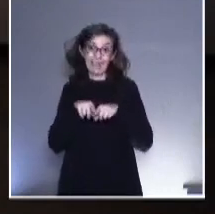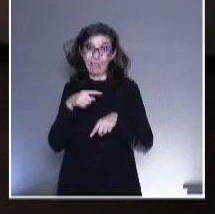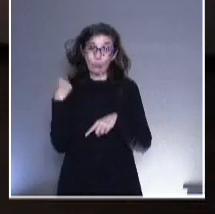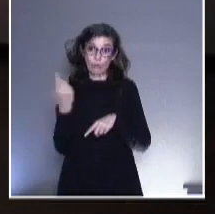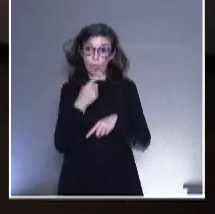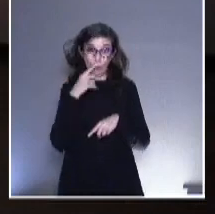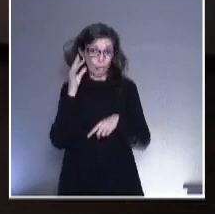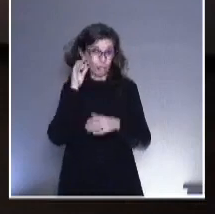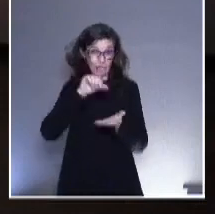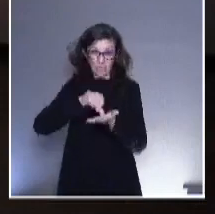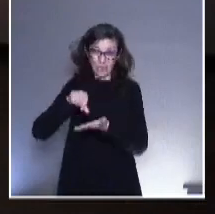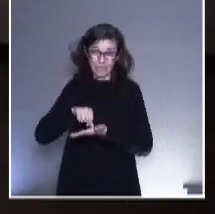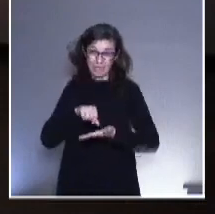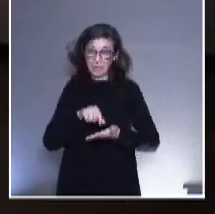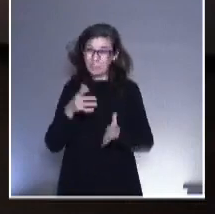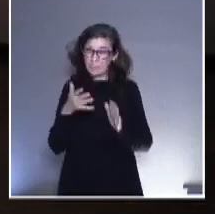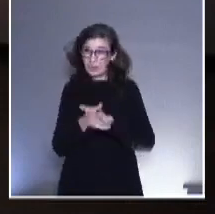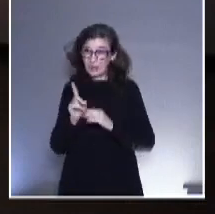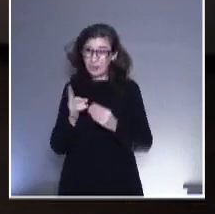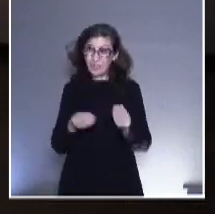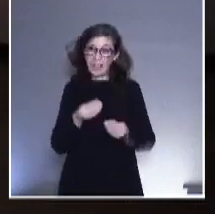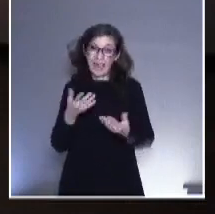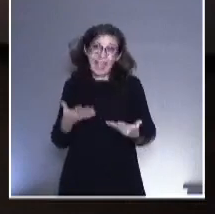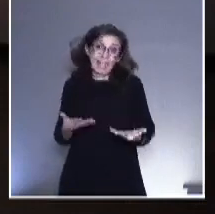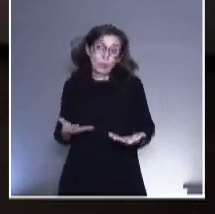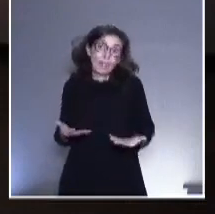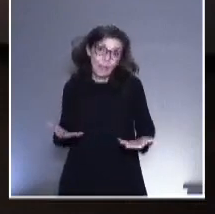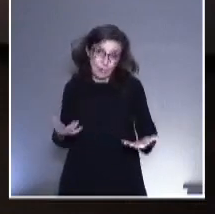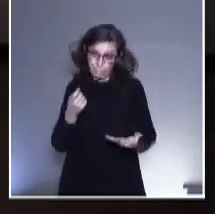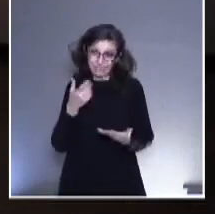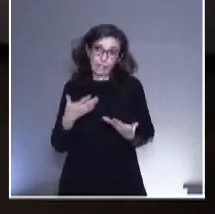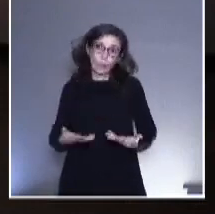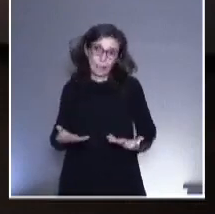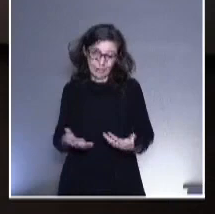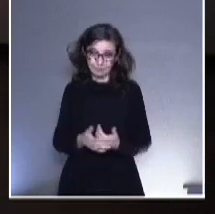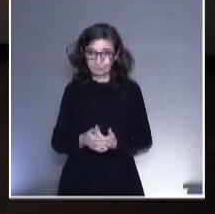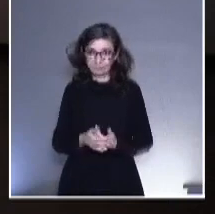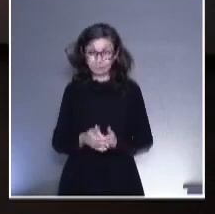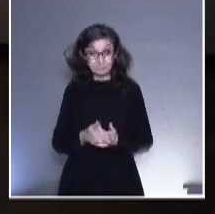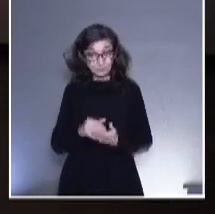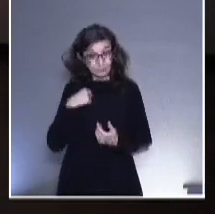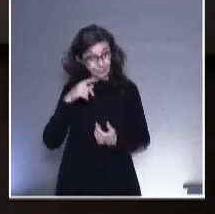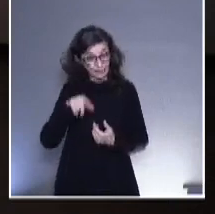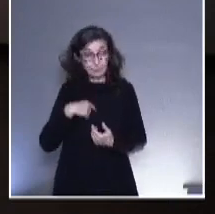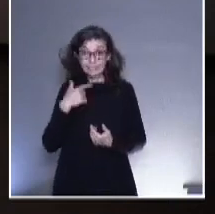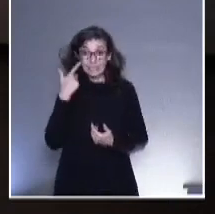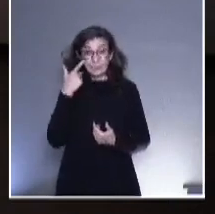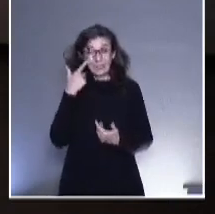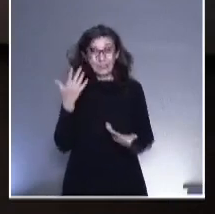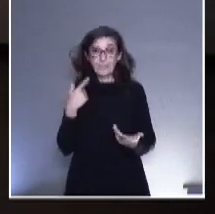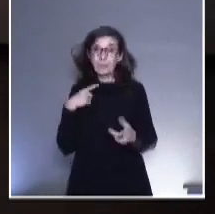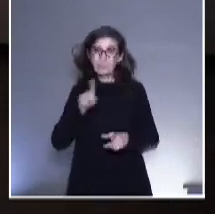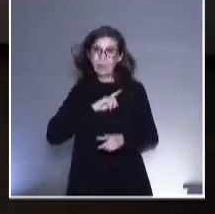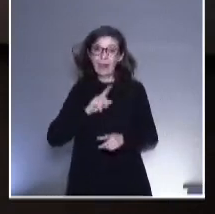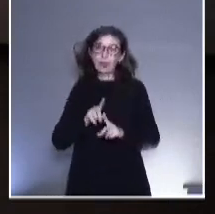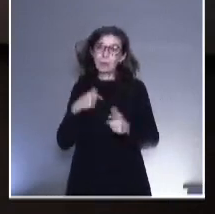ciudadanía por no absolutamente actualizado, por así decirlo, ¿no? Y estamos viendo también algo muy, muy